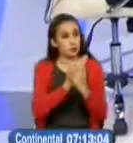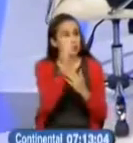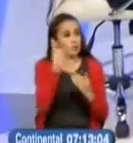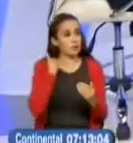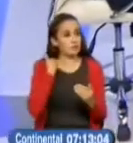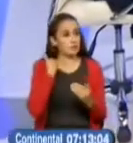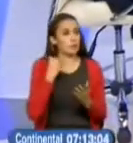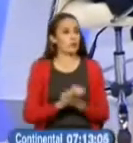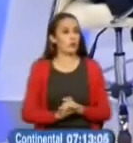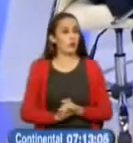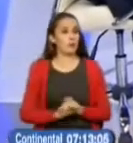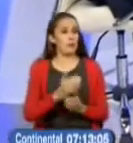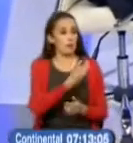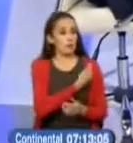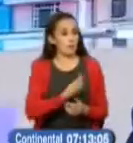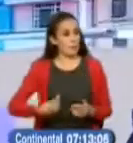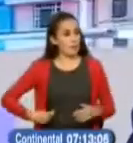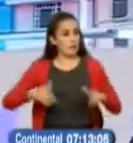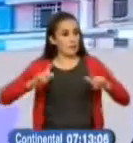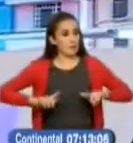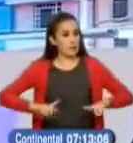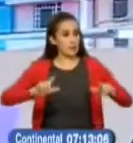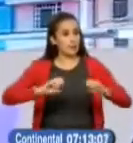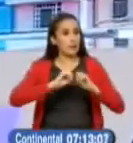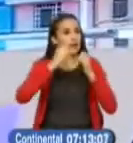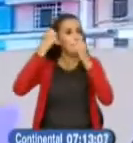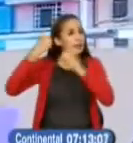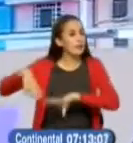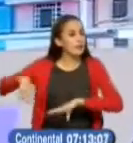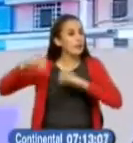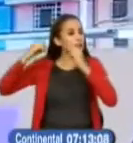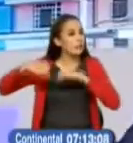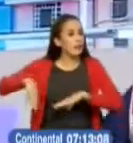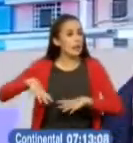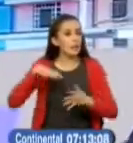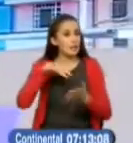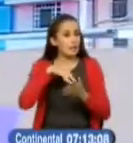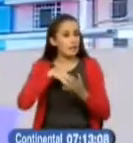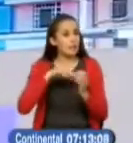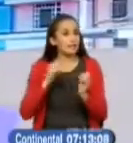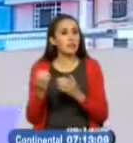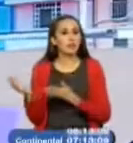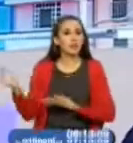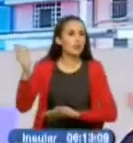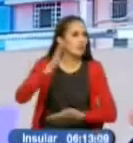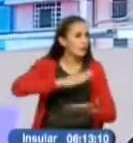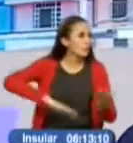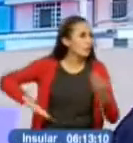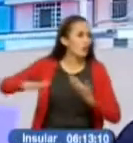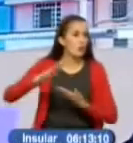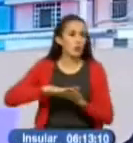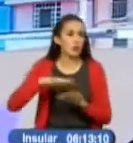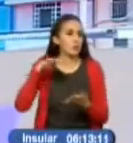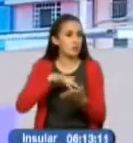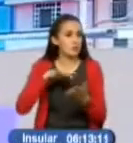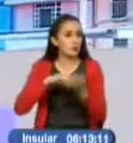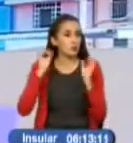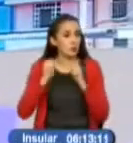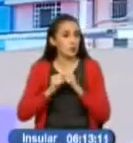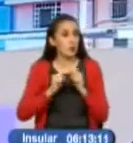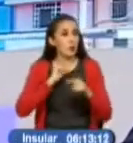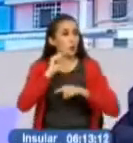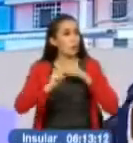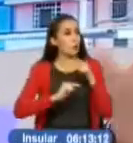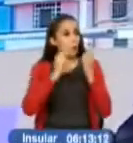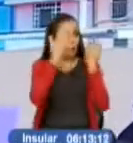con el presidente Moreno, nadie se va a quedar sin oportunidad. Inmediatamente terminado este proceso de postulación y de